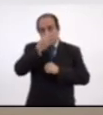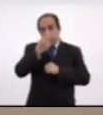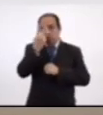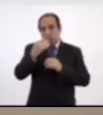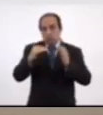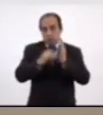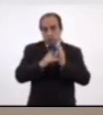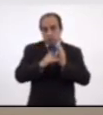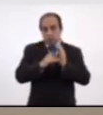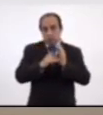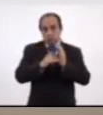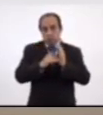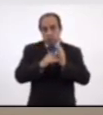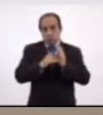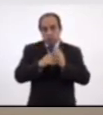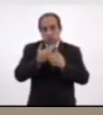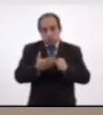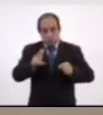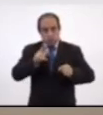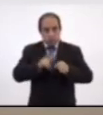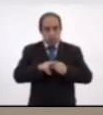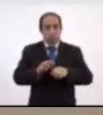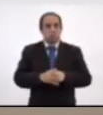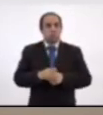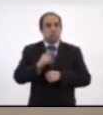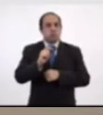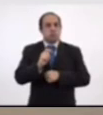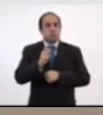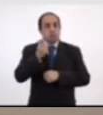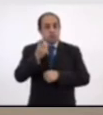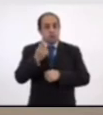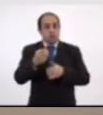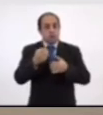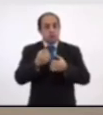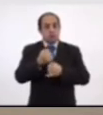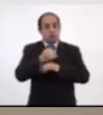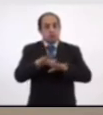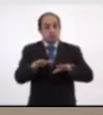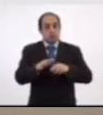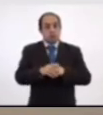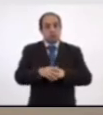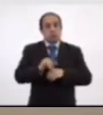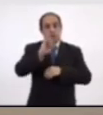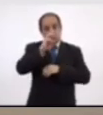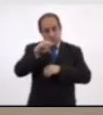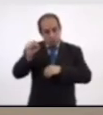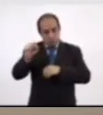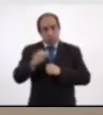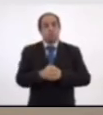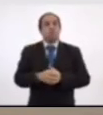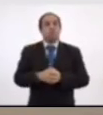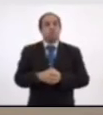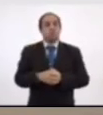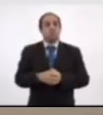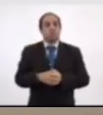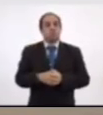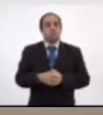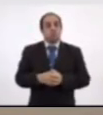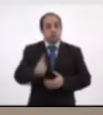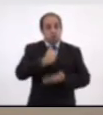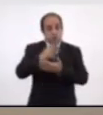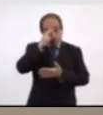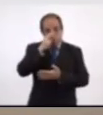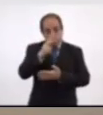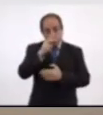las 2,000 hospitalizaciones, estos son datos del Seguro Social, y en el caso de la Ciudad